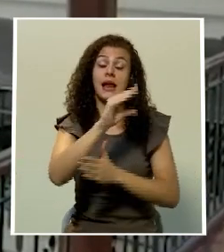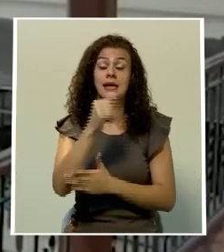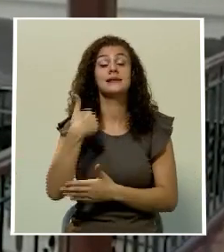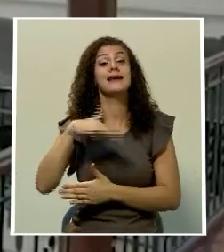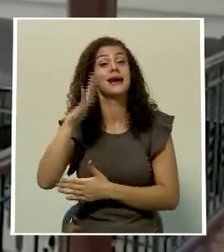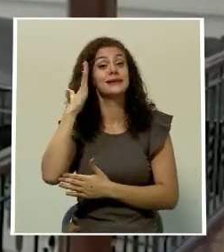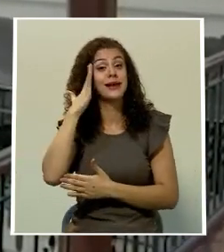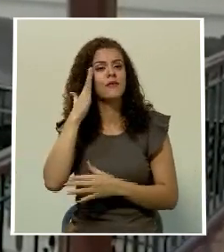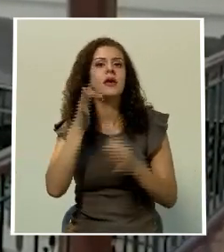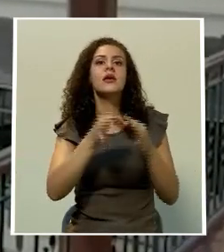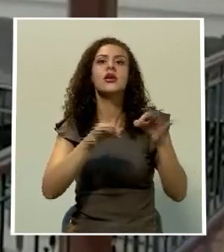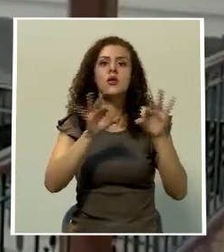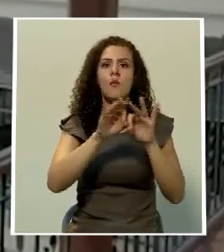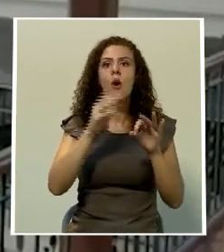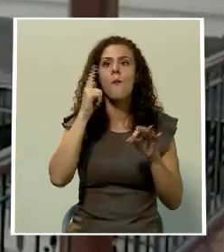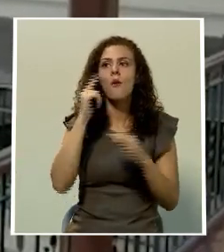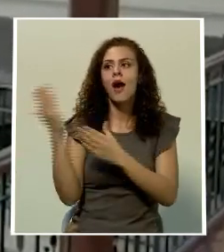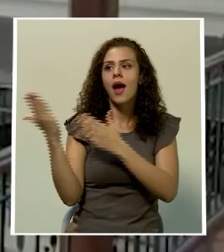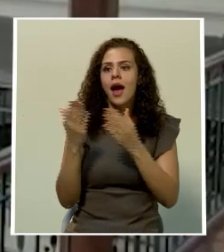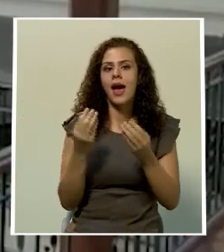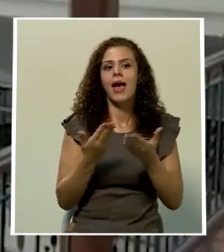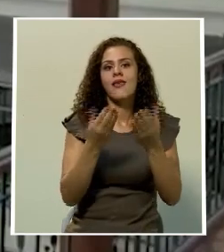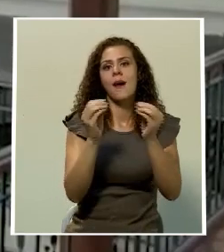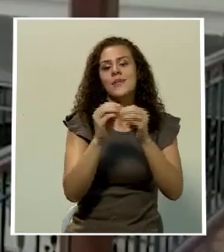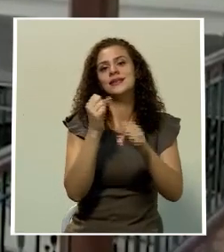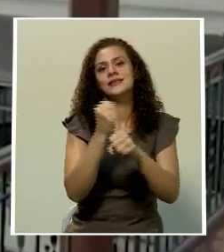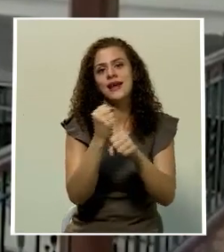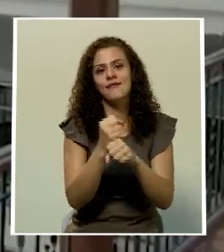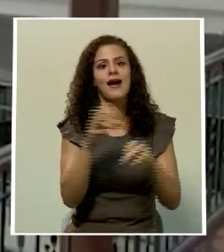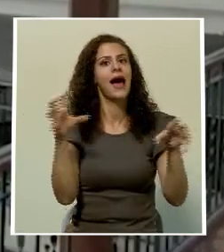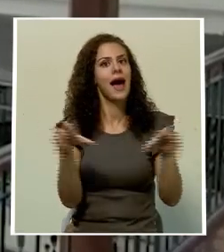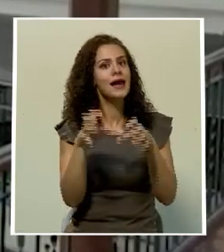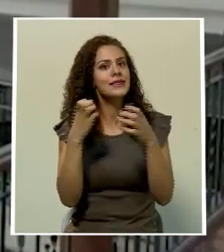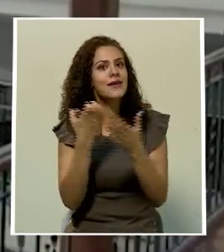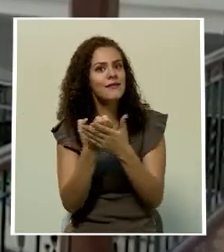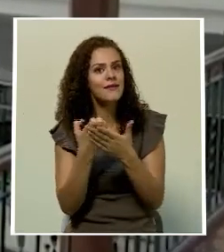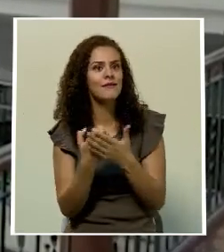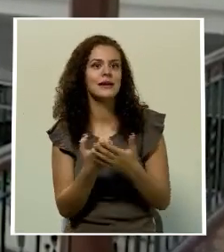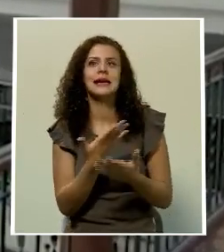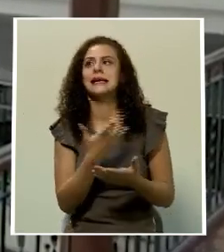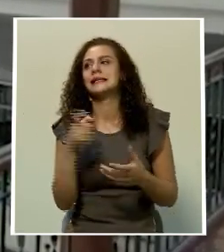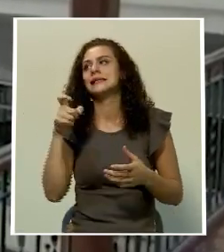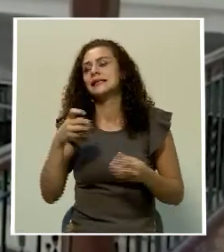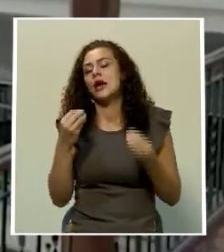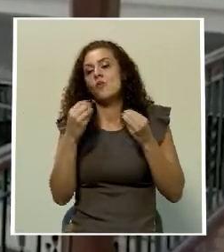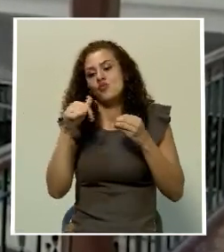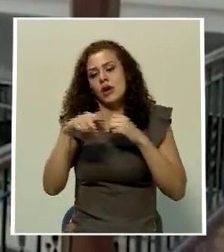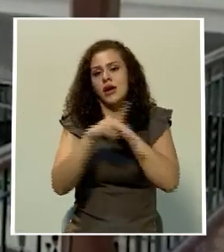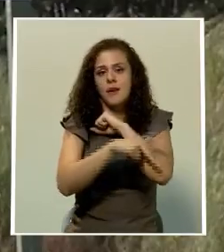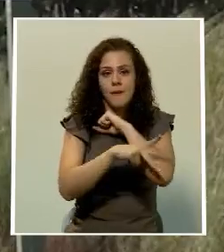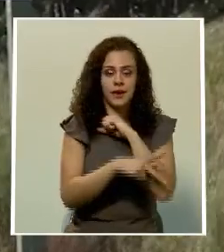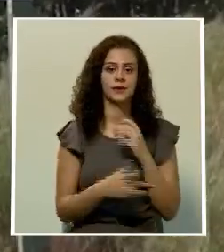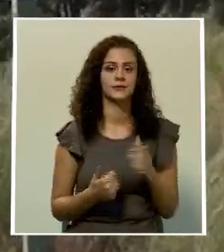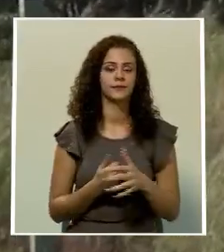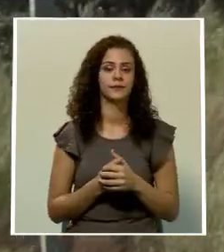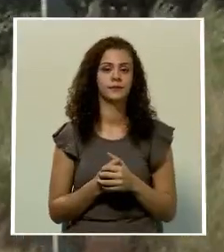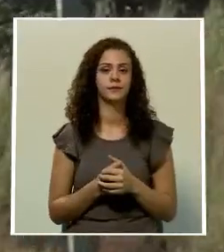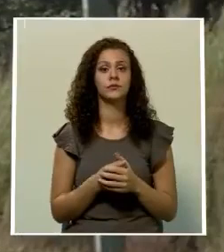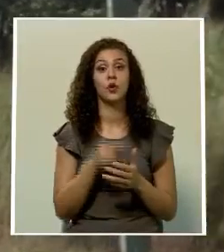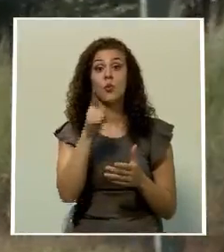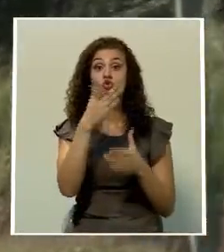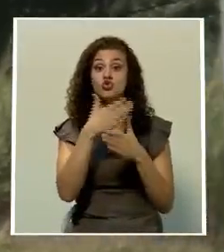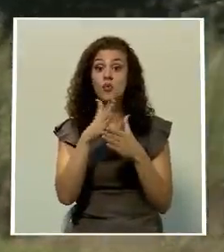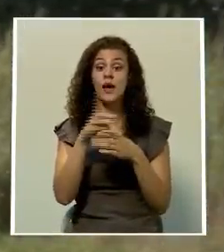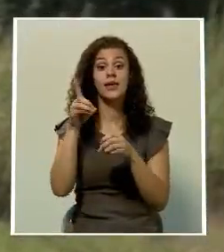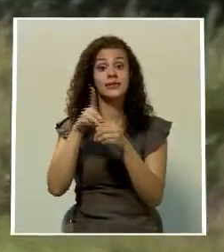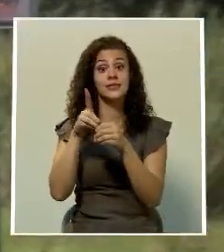que sabemos que es importante porque va a venir a generar empleo, va a reactivar la economía que tanto se necesita en el país. Por su